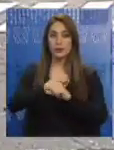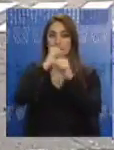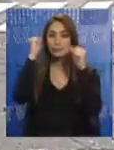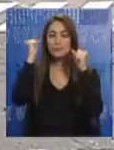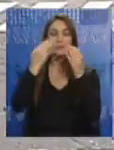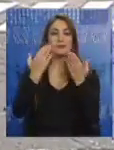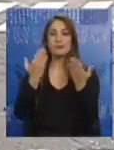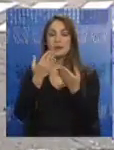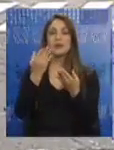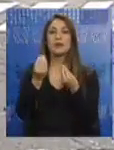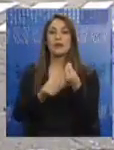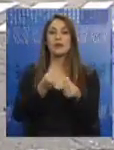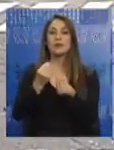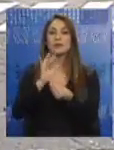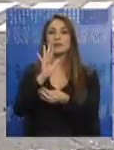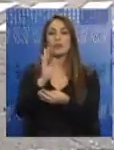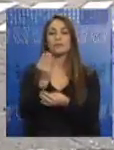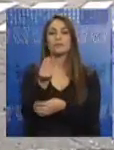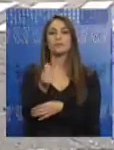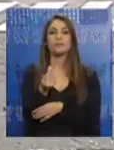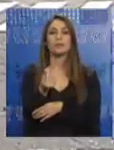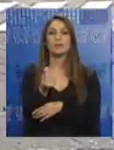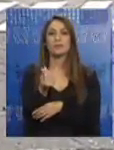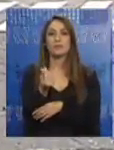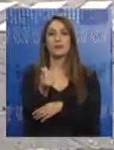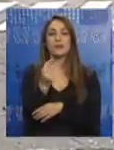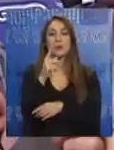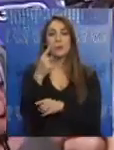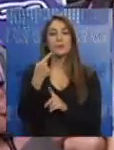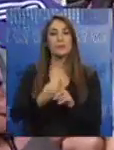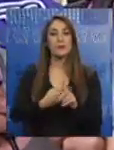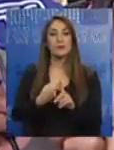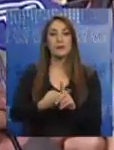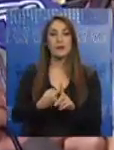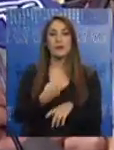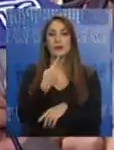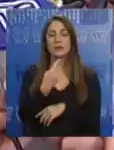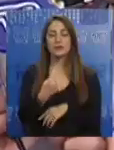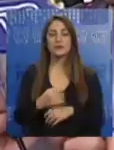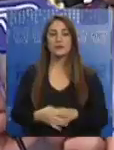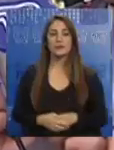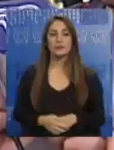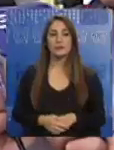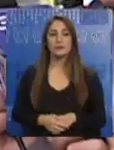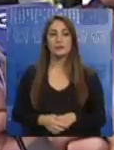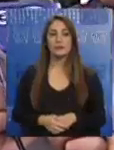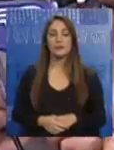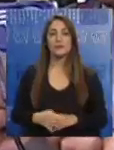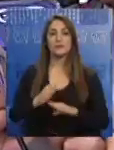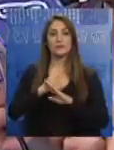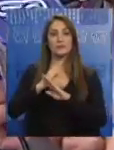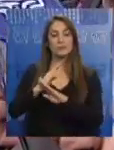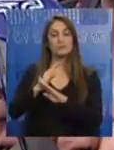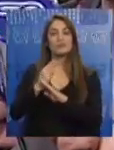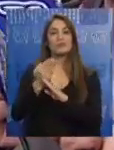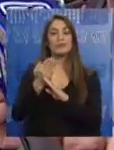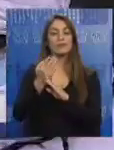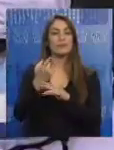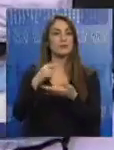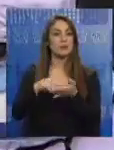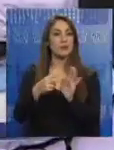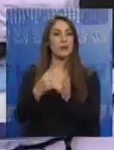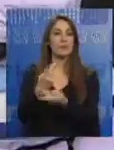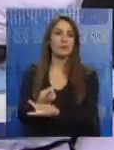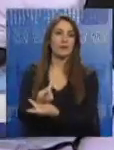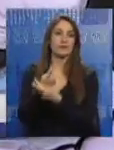Policía desarrolló un operativo de control de precios en el mercado central. Control operativo y a su vez preventivo a fin de que no exista ningún